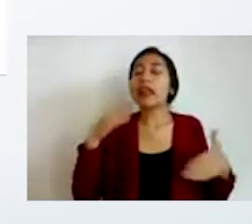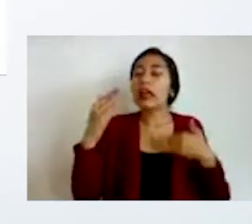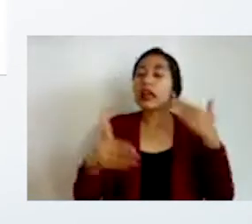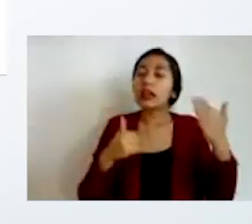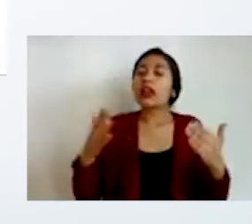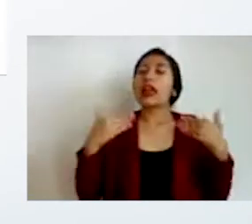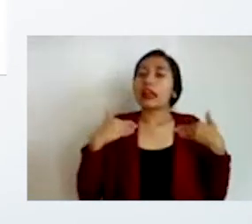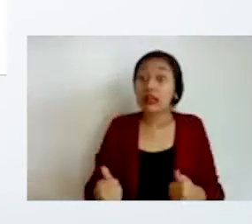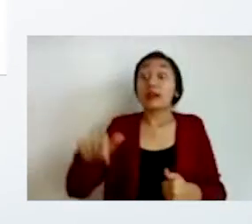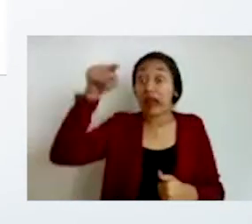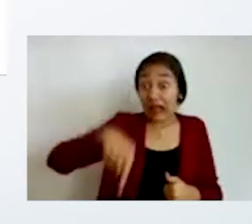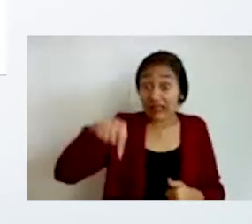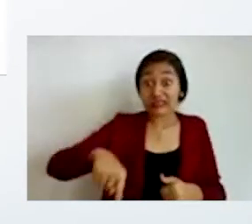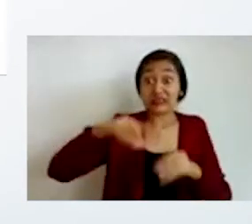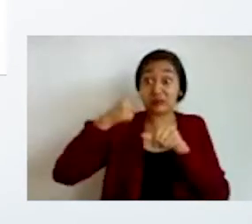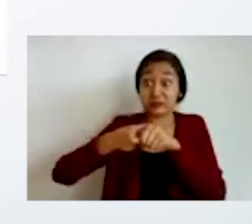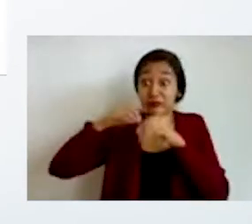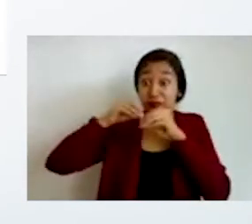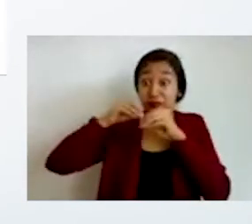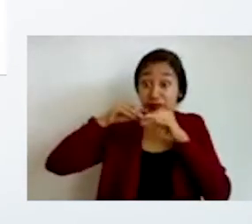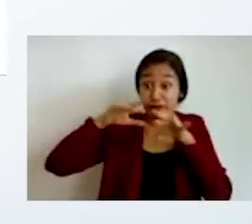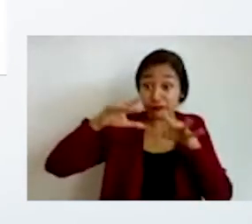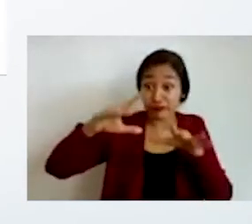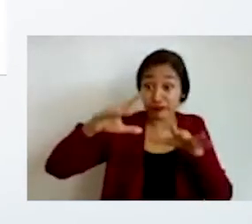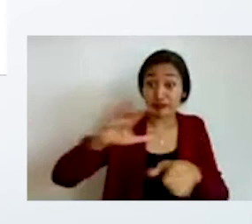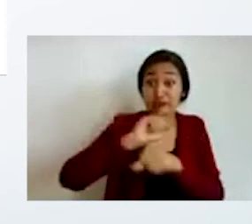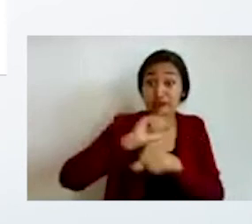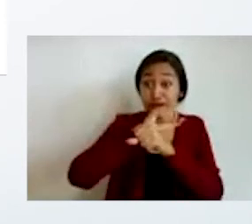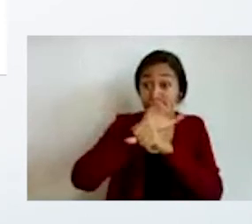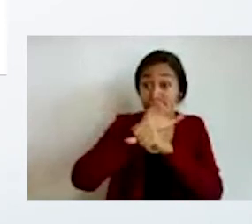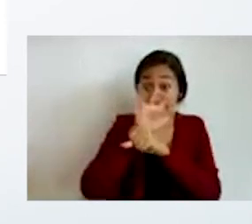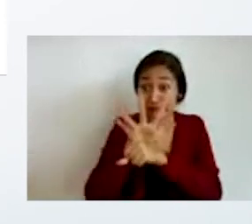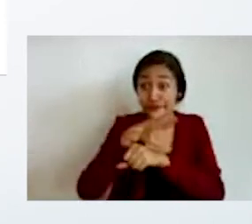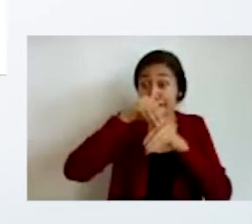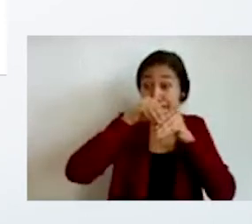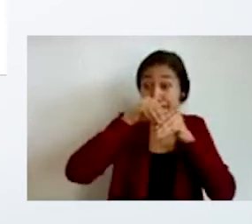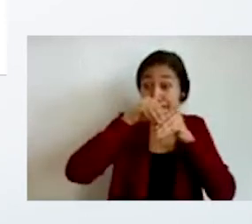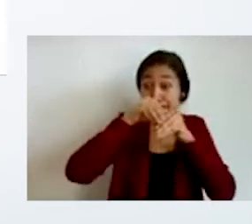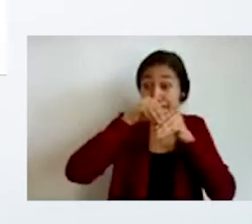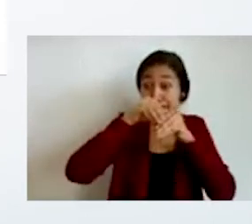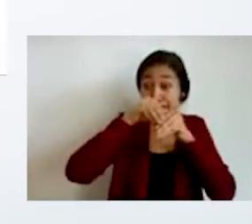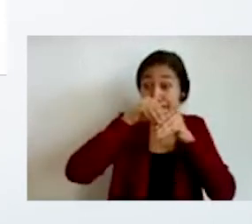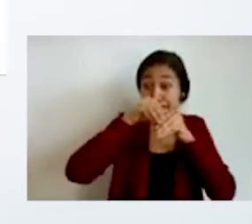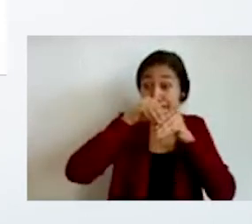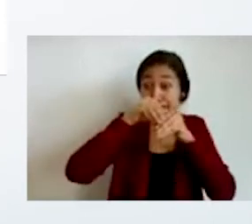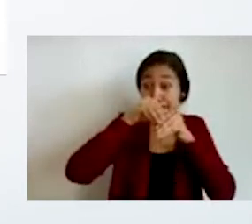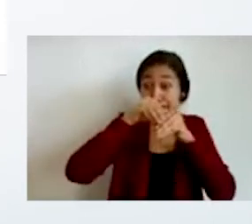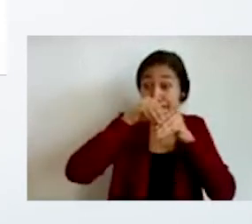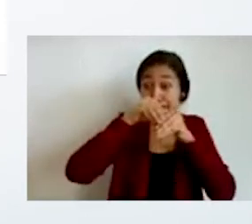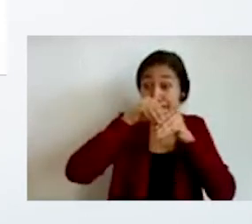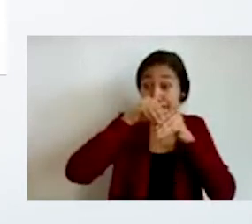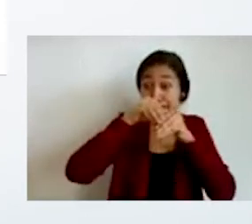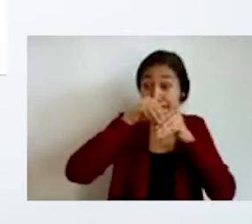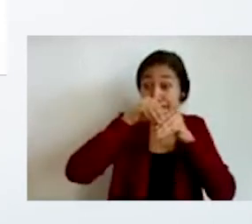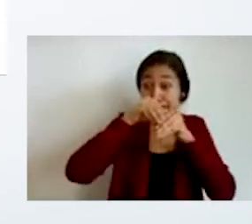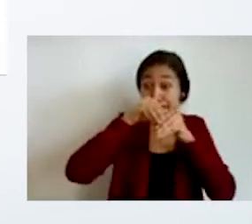personas que se infectan y desarrollan la infección tienen manifestaciones clínicas a los 5 días, nada más que la otra